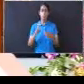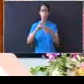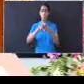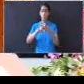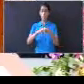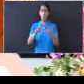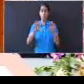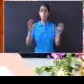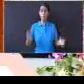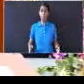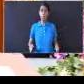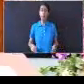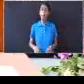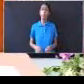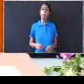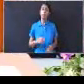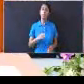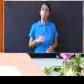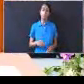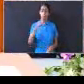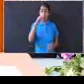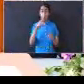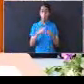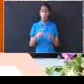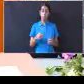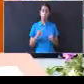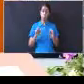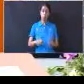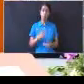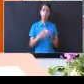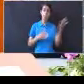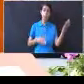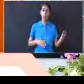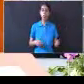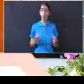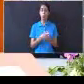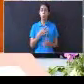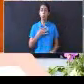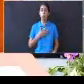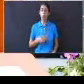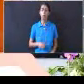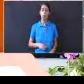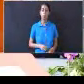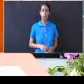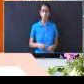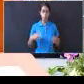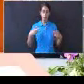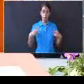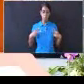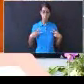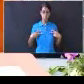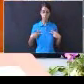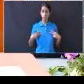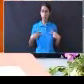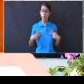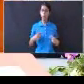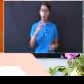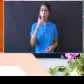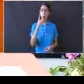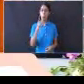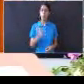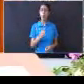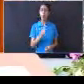Entonces hay un deseo del rey para todos los Mephiboset que nos sentemos a su mesa en la Santa Cena. Y que tengamos la opción de irnos.